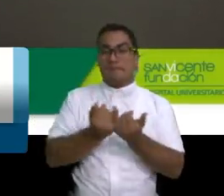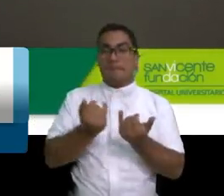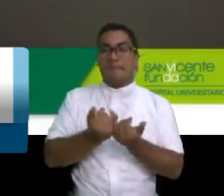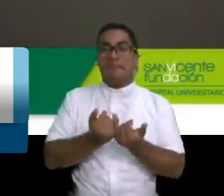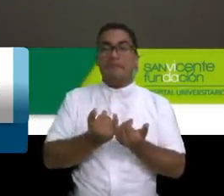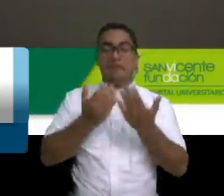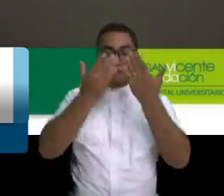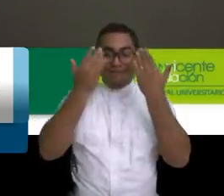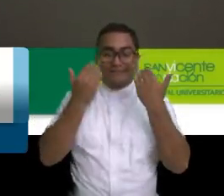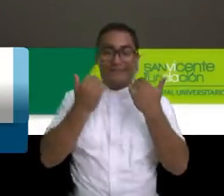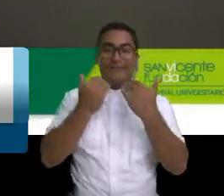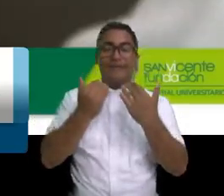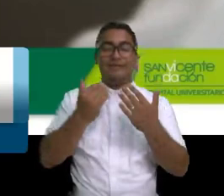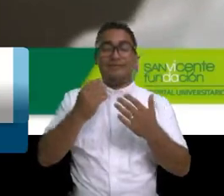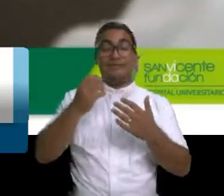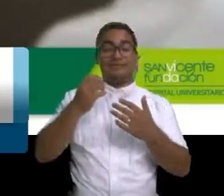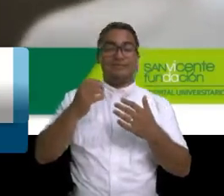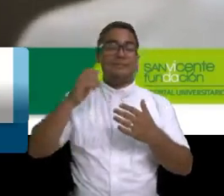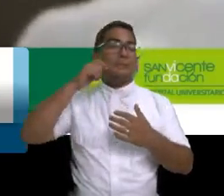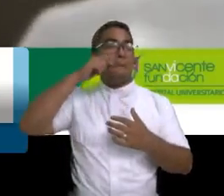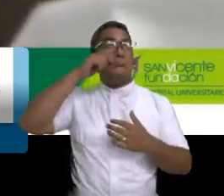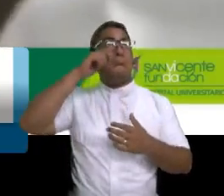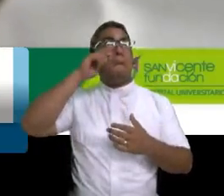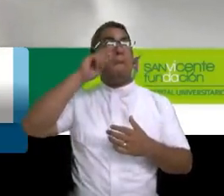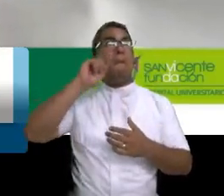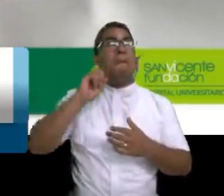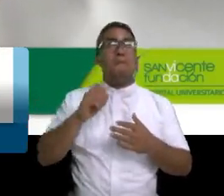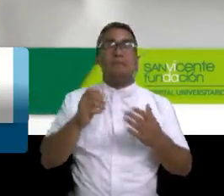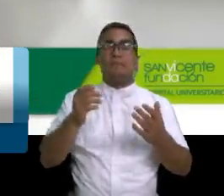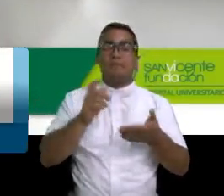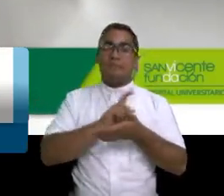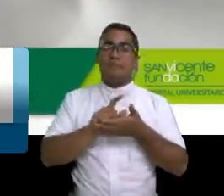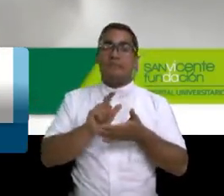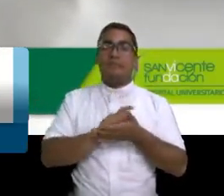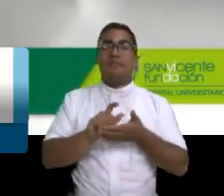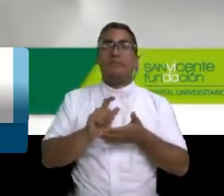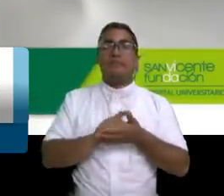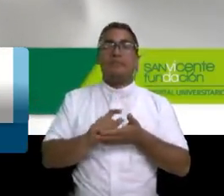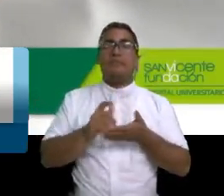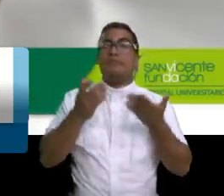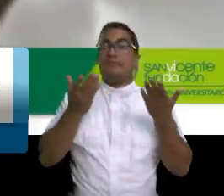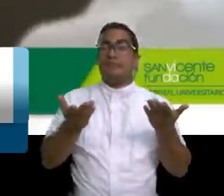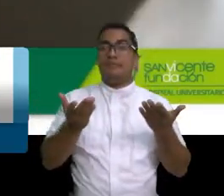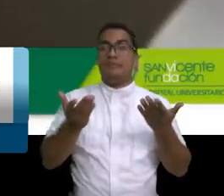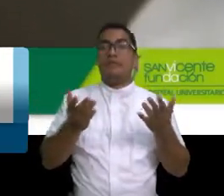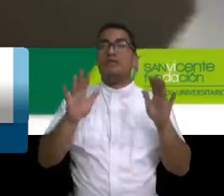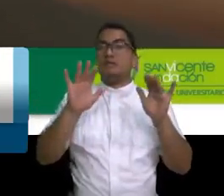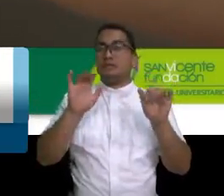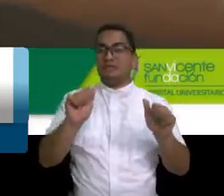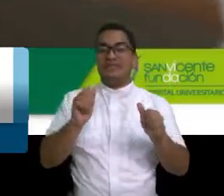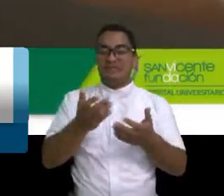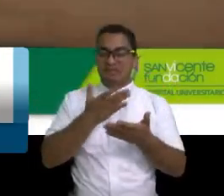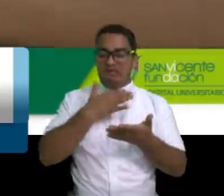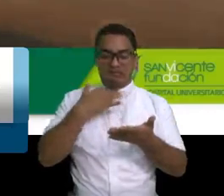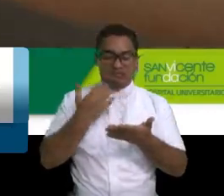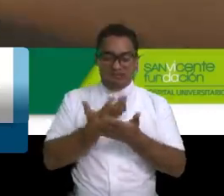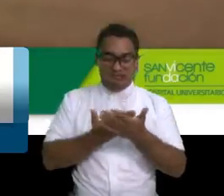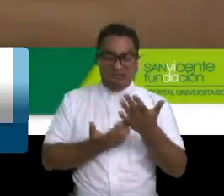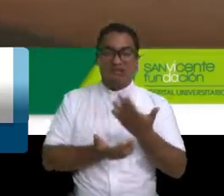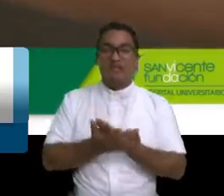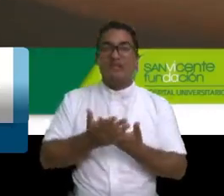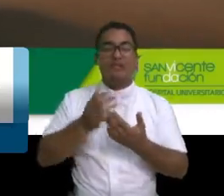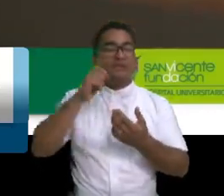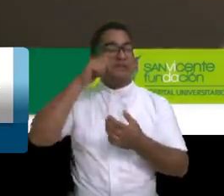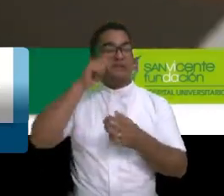porque le arden los ojos o siente un estorbo en los ojos. Entonces, ya teníamos sucias las manos y nos